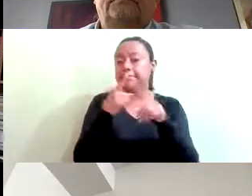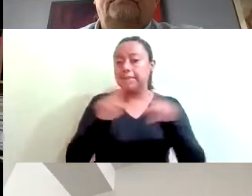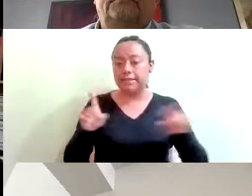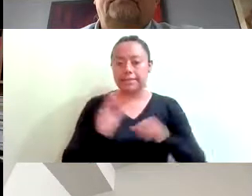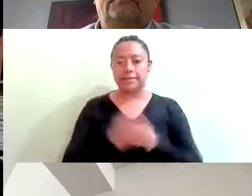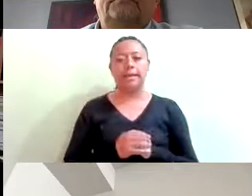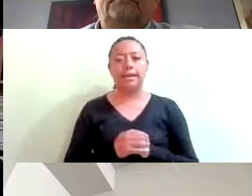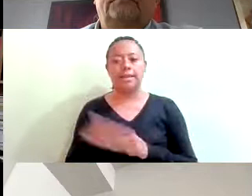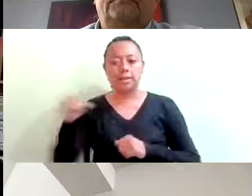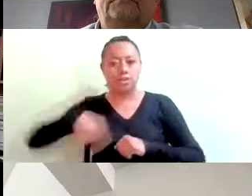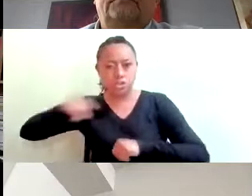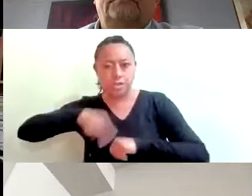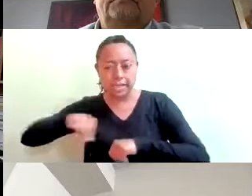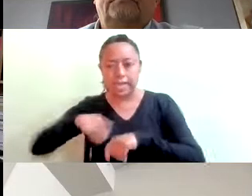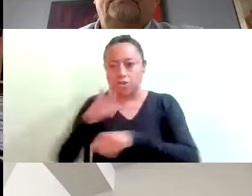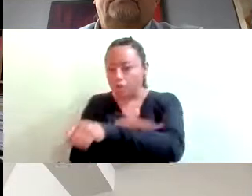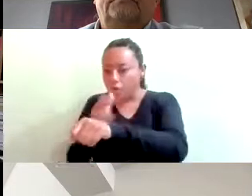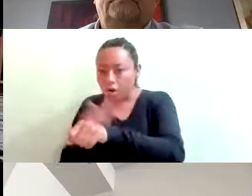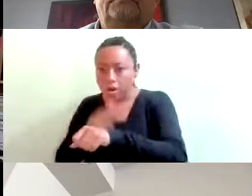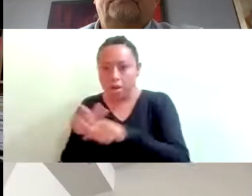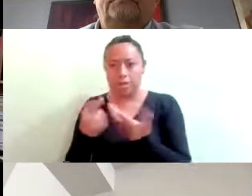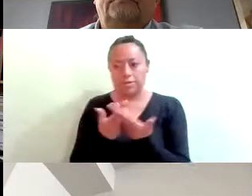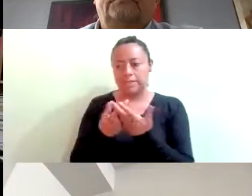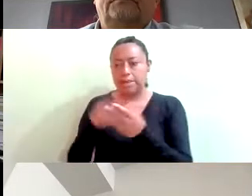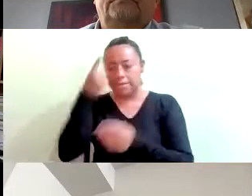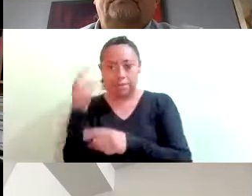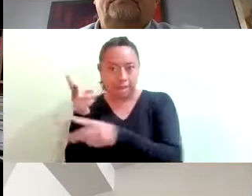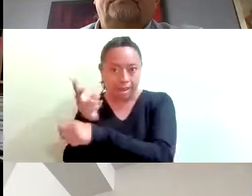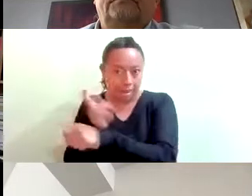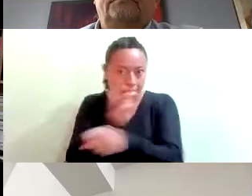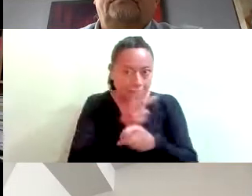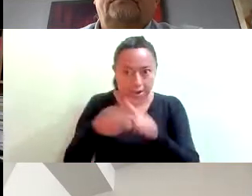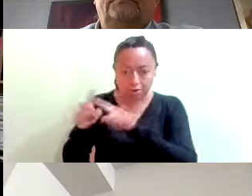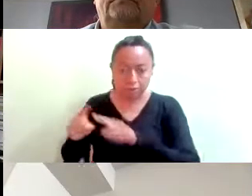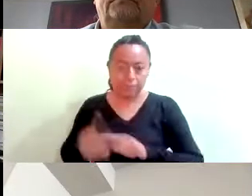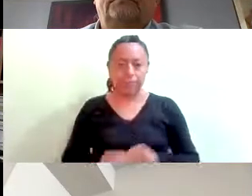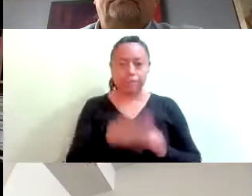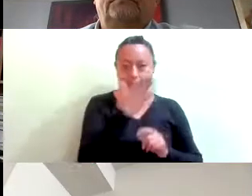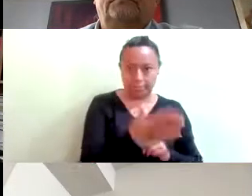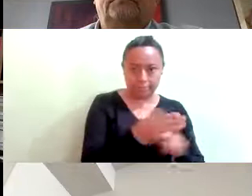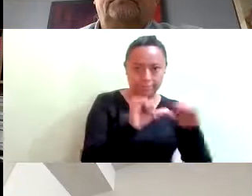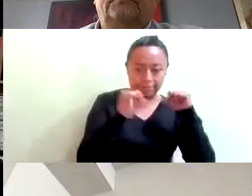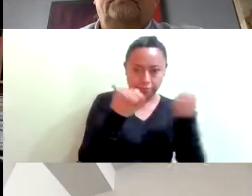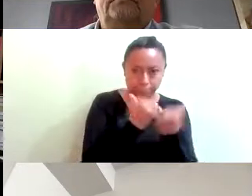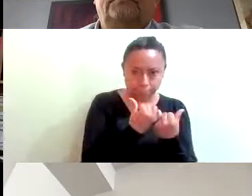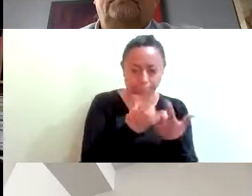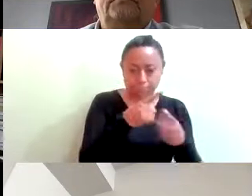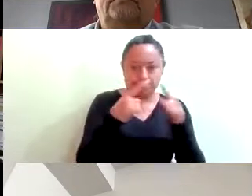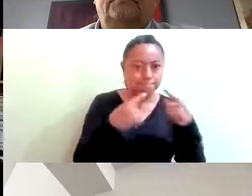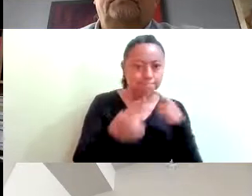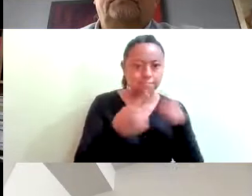la delincuencia organizada y la asociación delictuosa es de que la primera de ellas es de